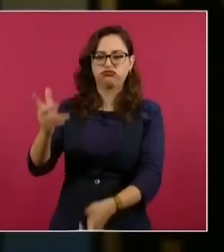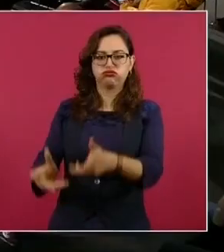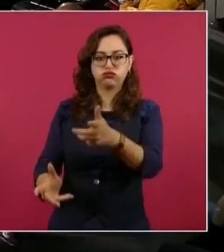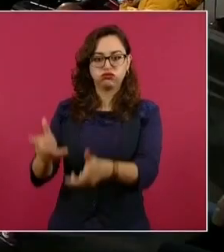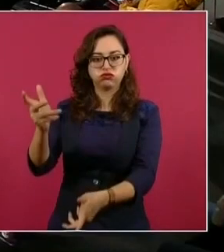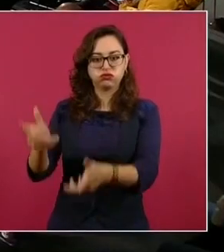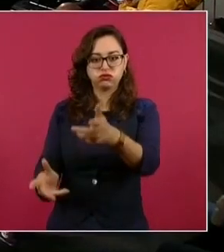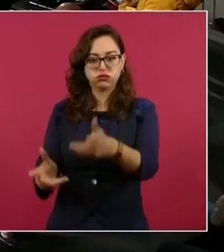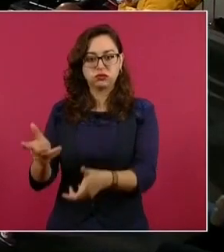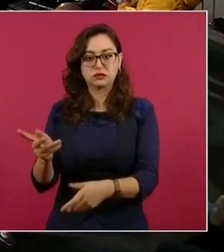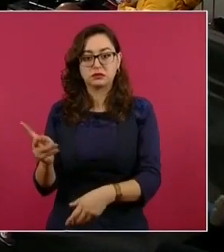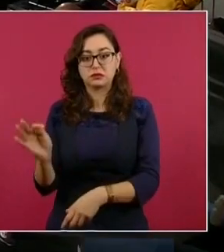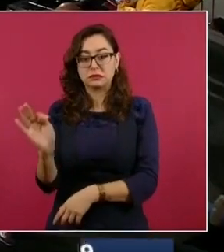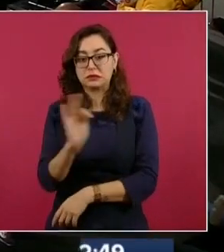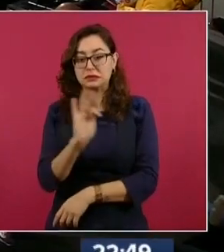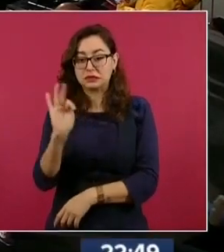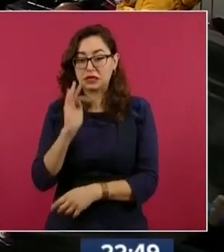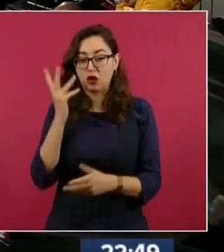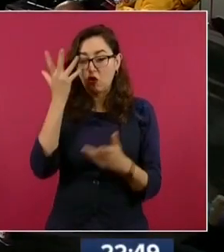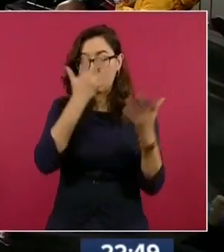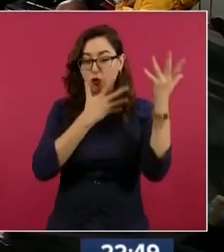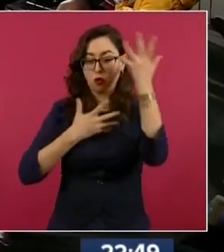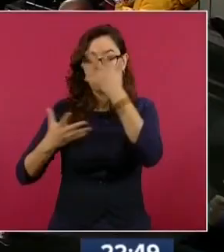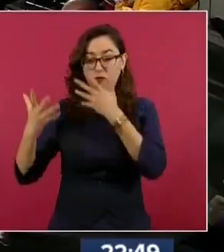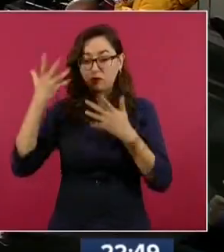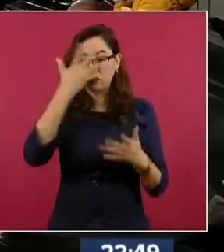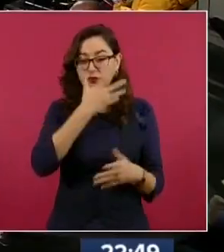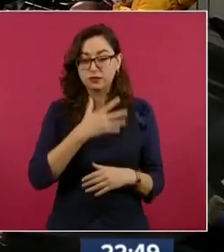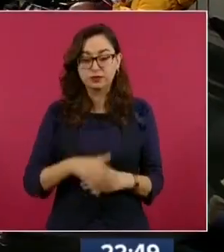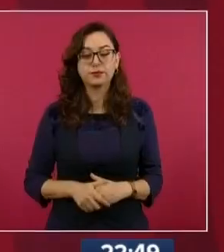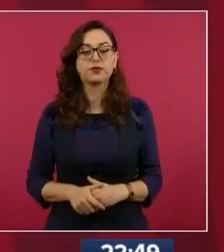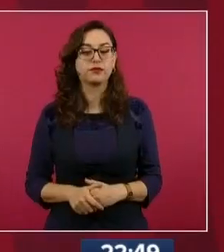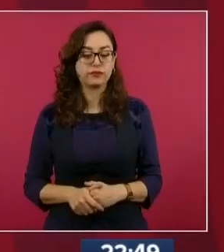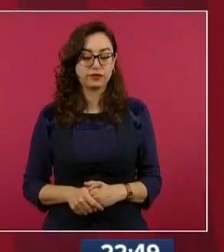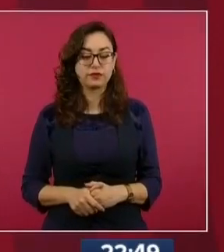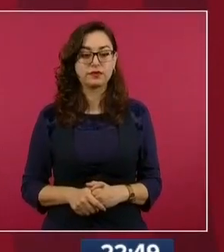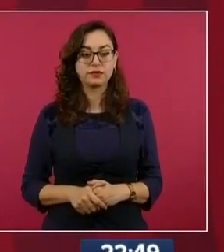hay también que ver